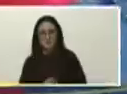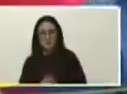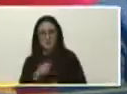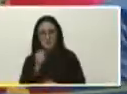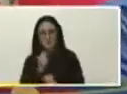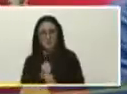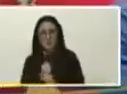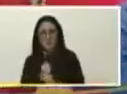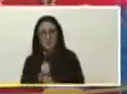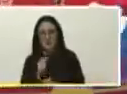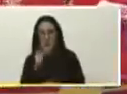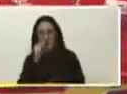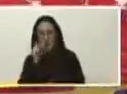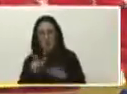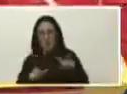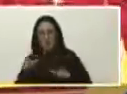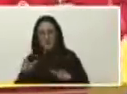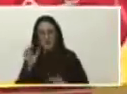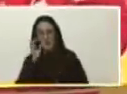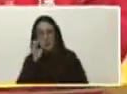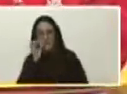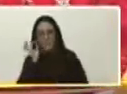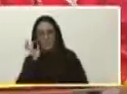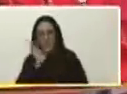trabajadores y trabajadoras de PDVSA